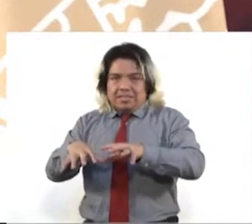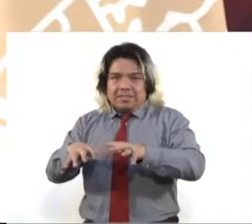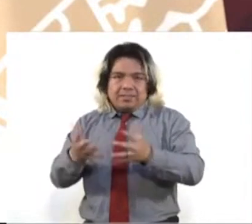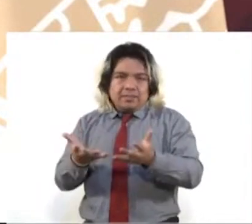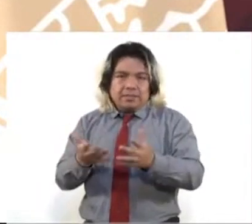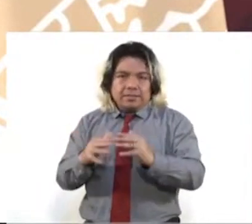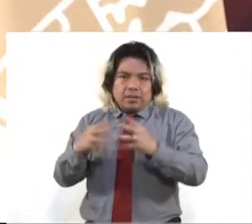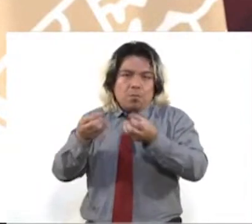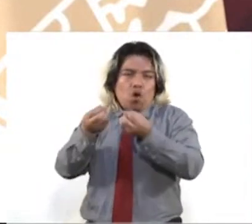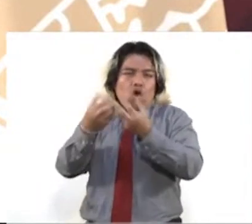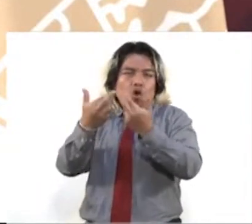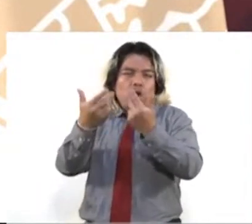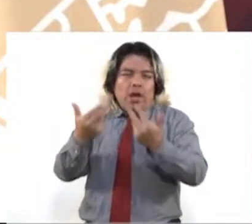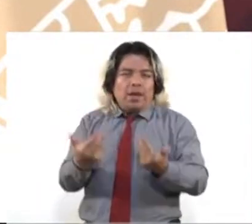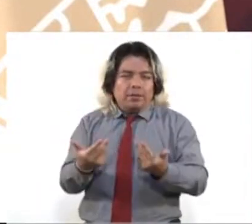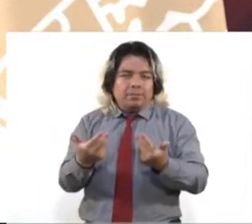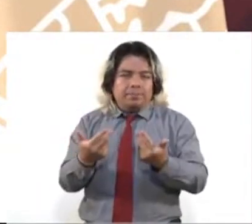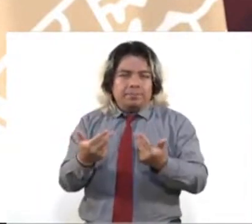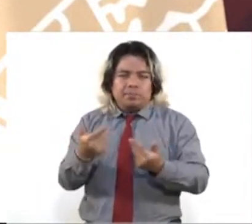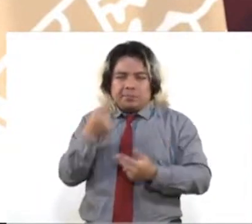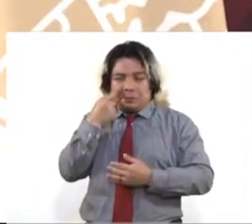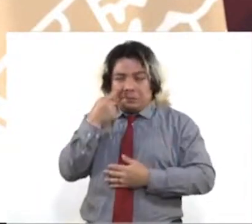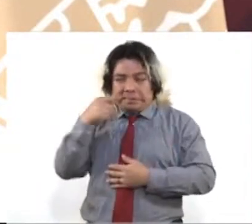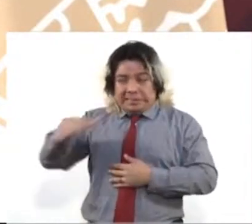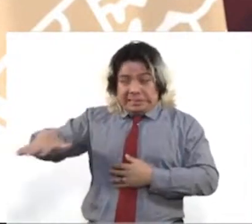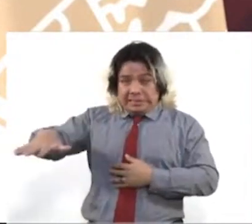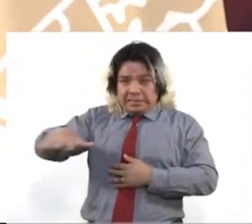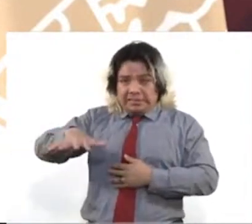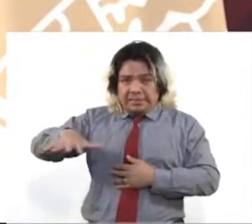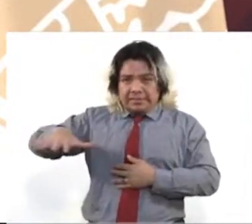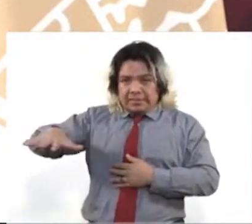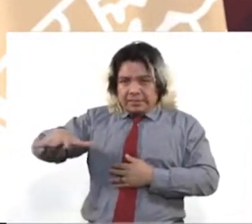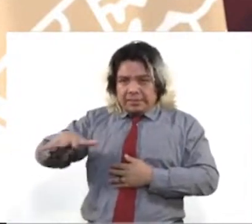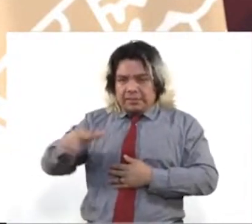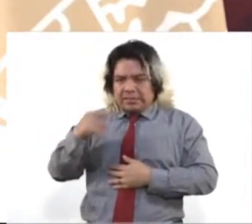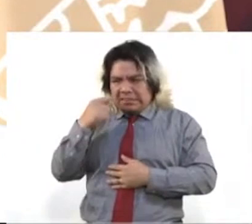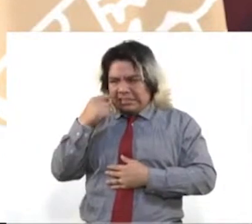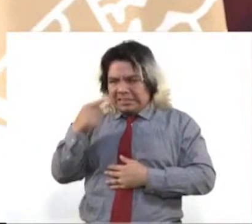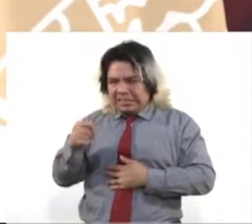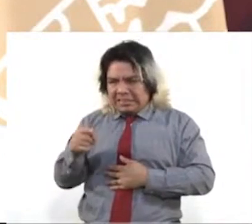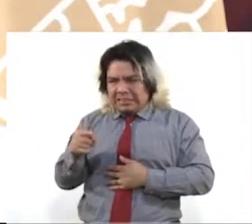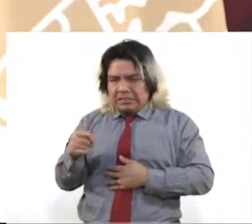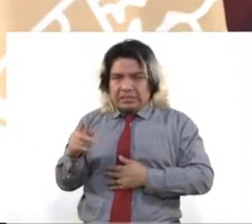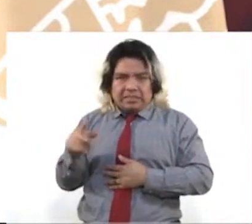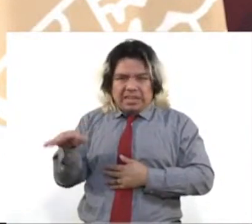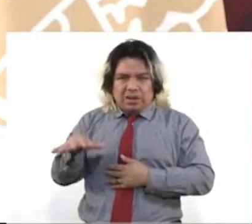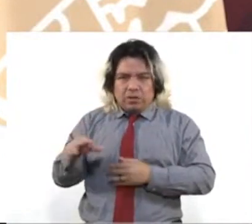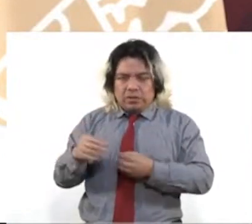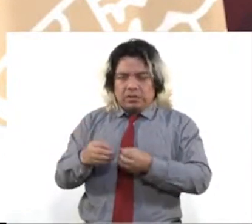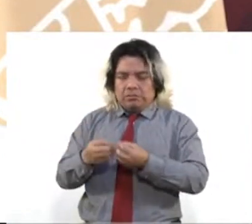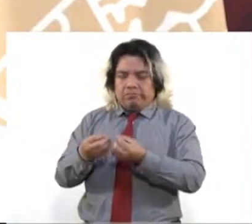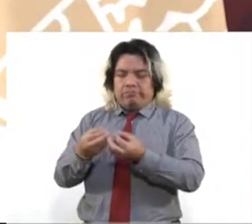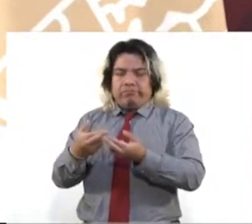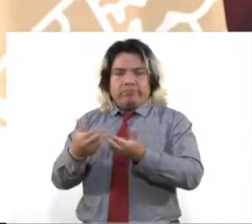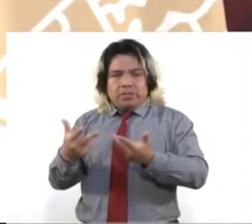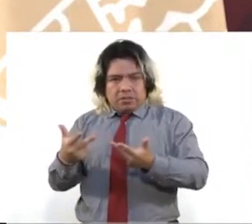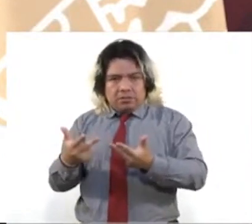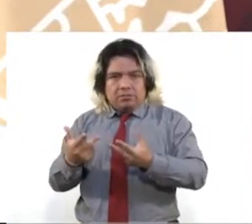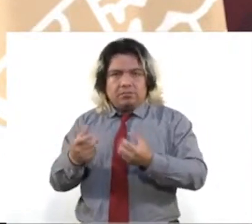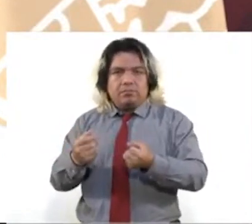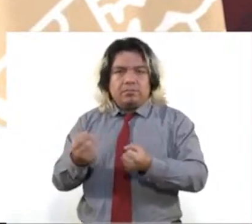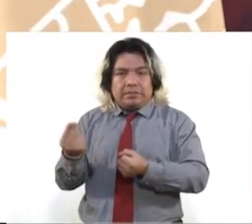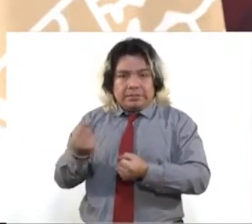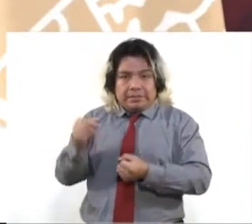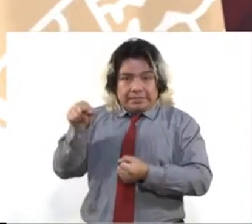piso. Entonces hay una parte en donde ya las pilas están al descubierto. Entonces tiene que